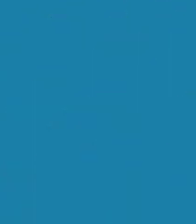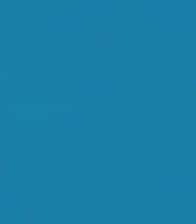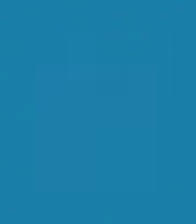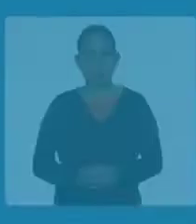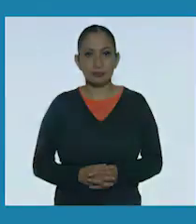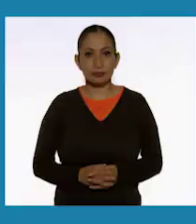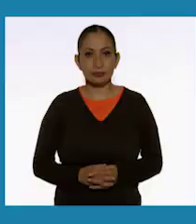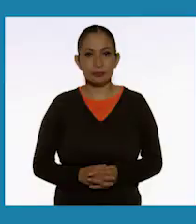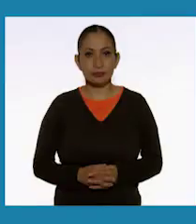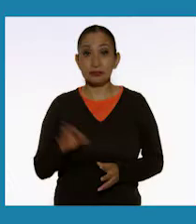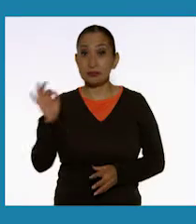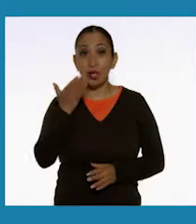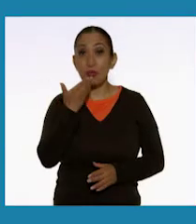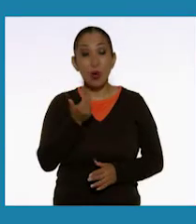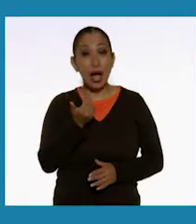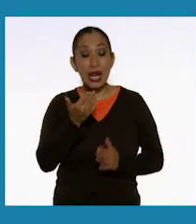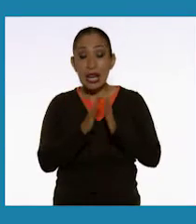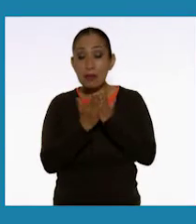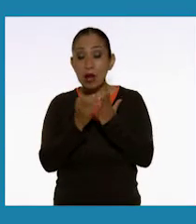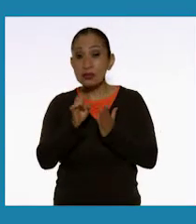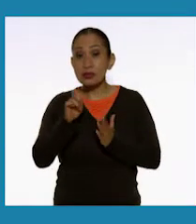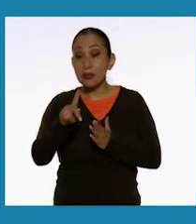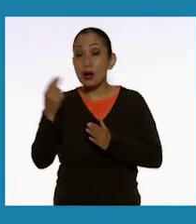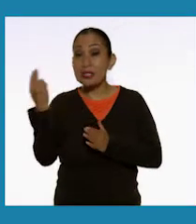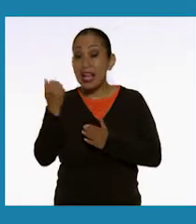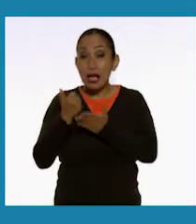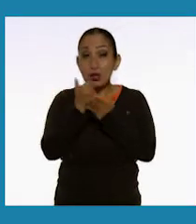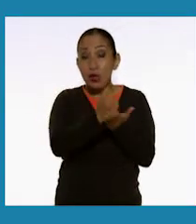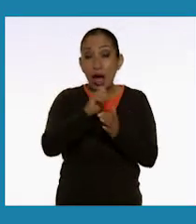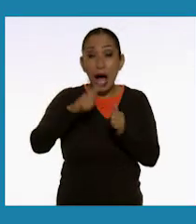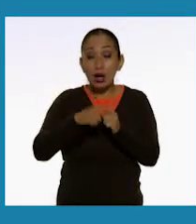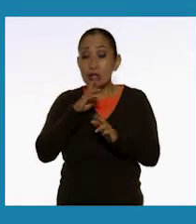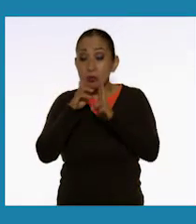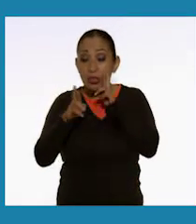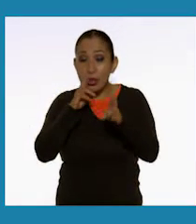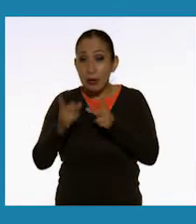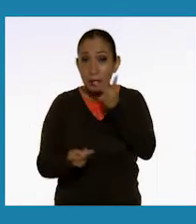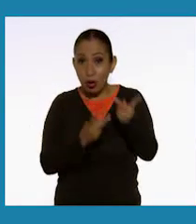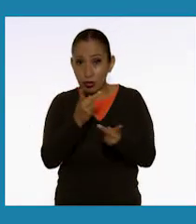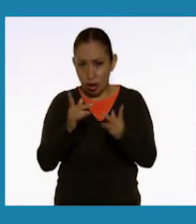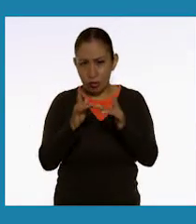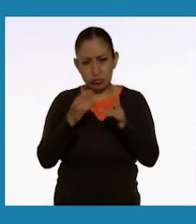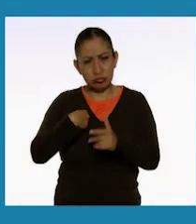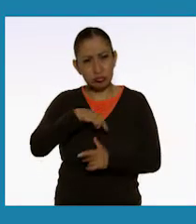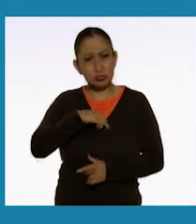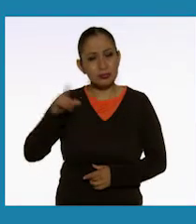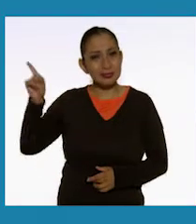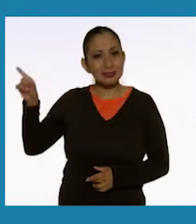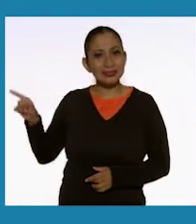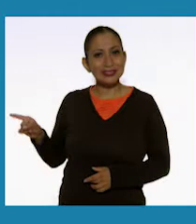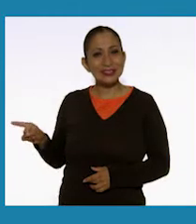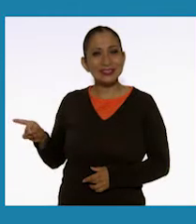Si no tienes el libro de texto o necesitas ayuda para responder las preguntas, contáctanos.